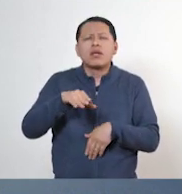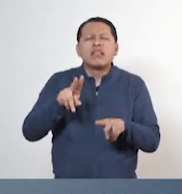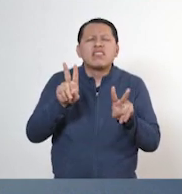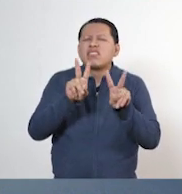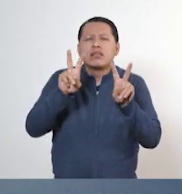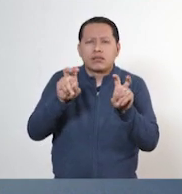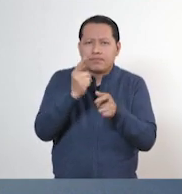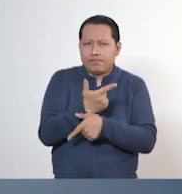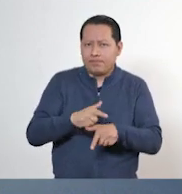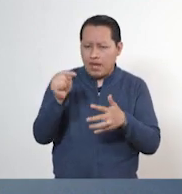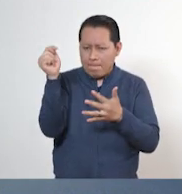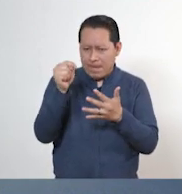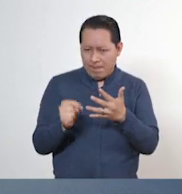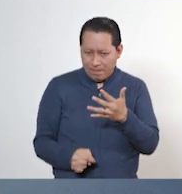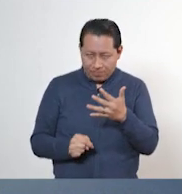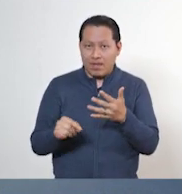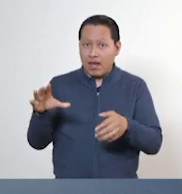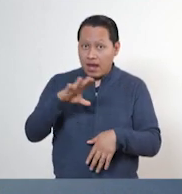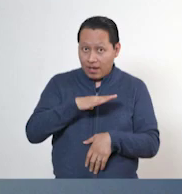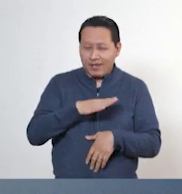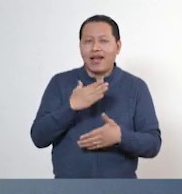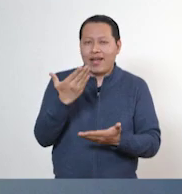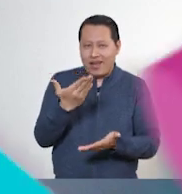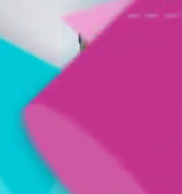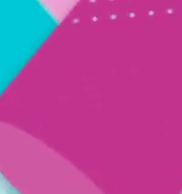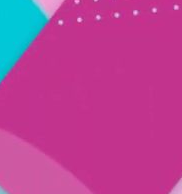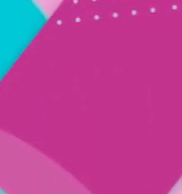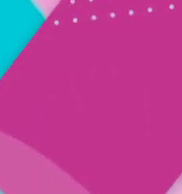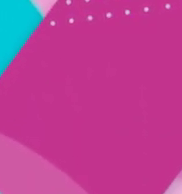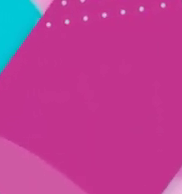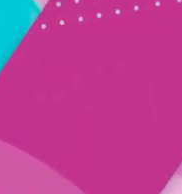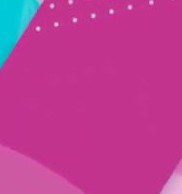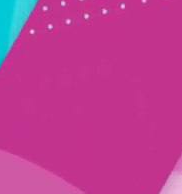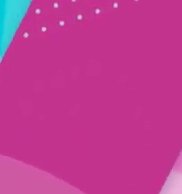libertades tenemos, los invito a ver esta historia.